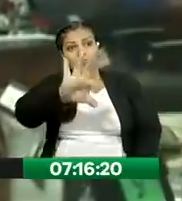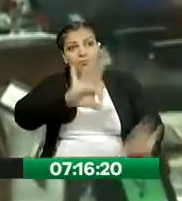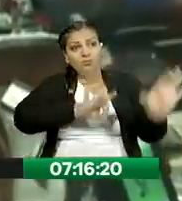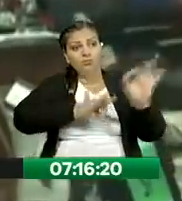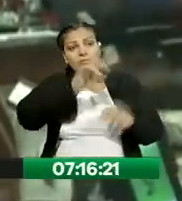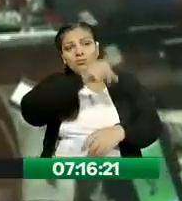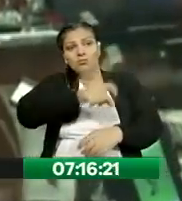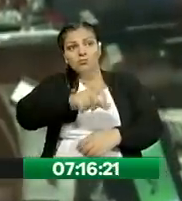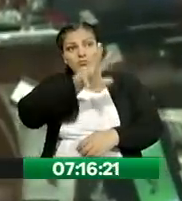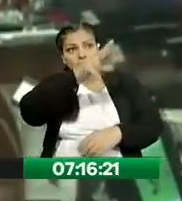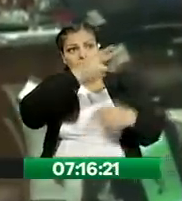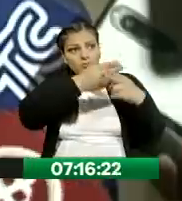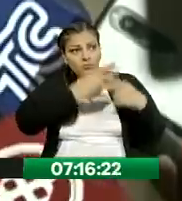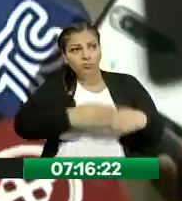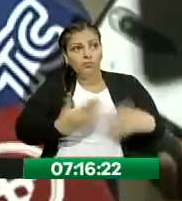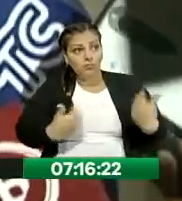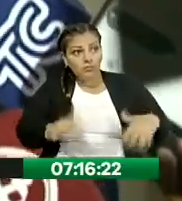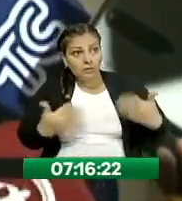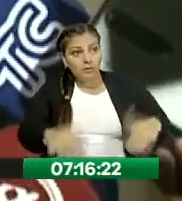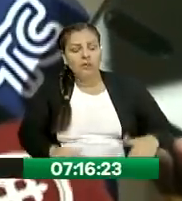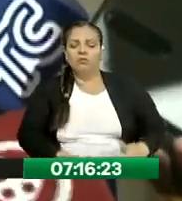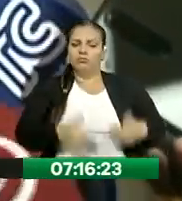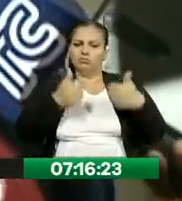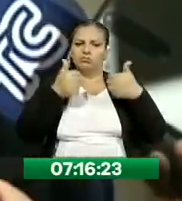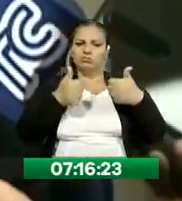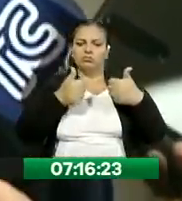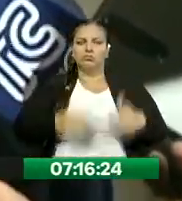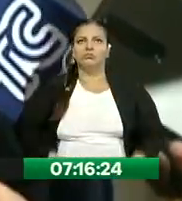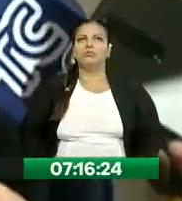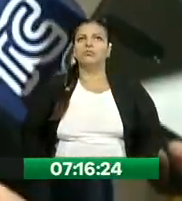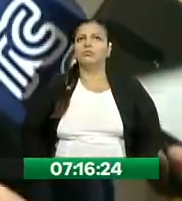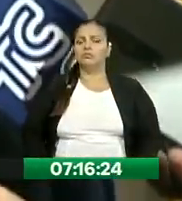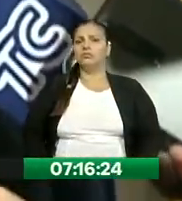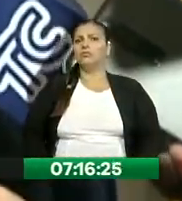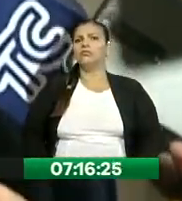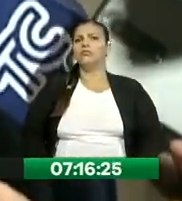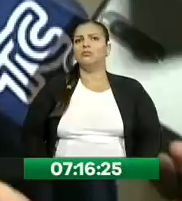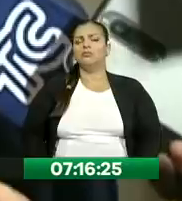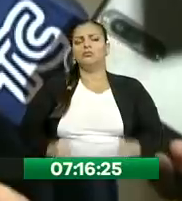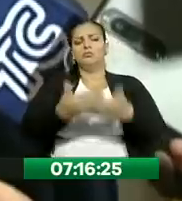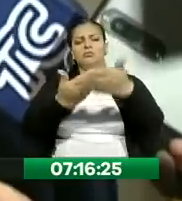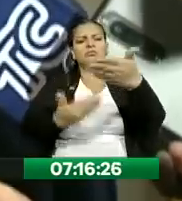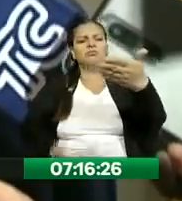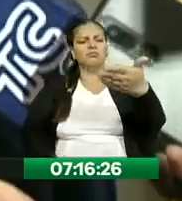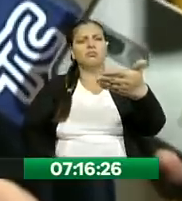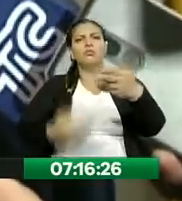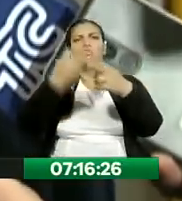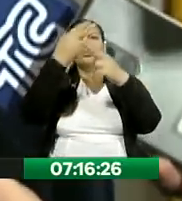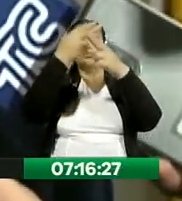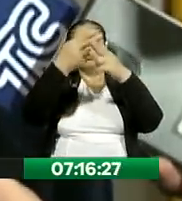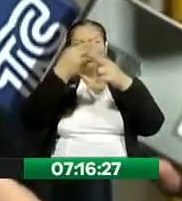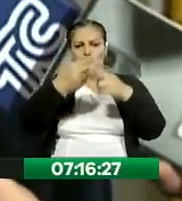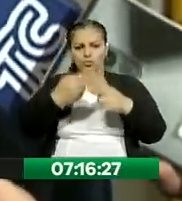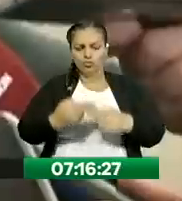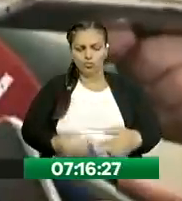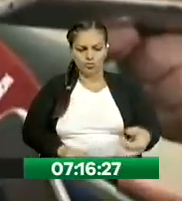da el beneplácito a la terna. Hay una lista respetable, que es bastante más de lo que nos mandaron la última vez. A mí